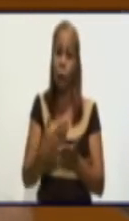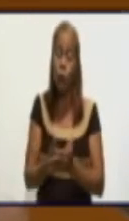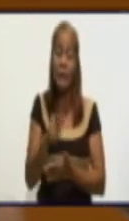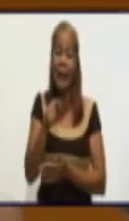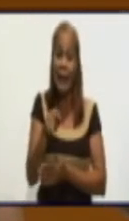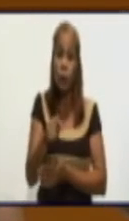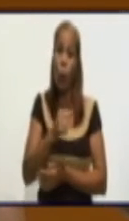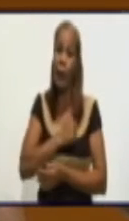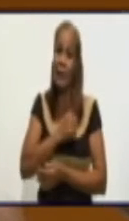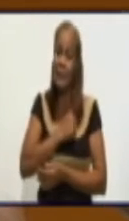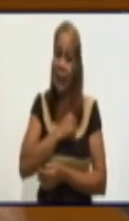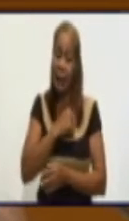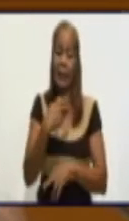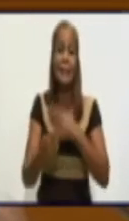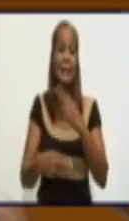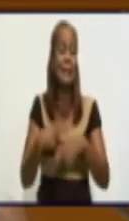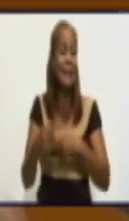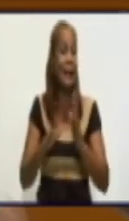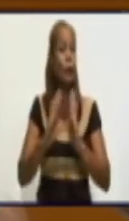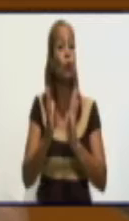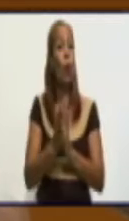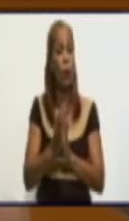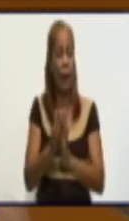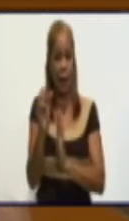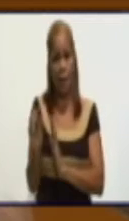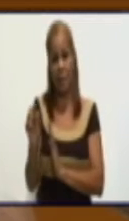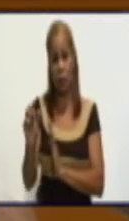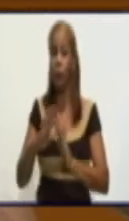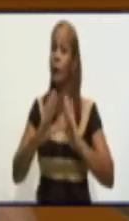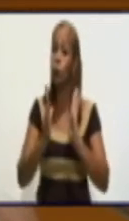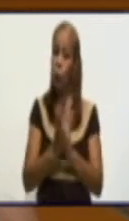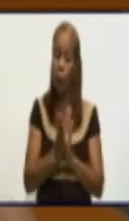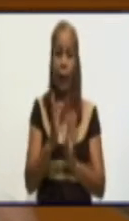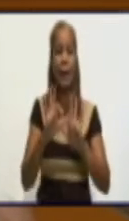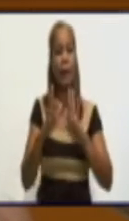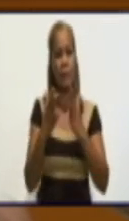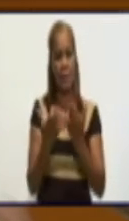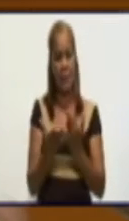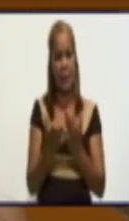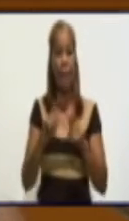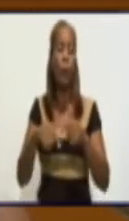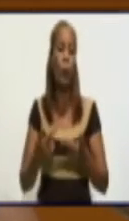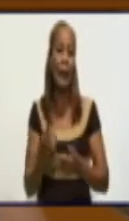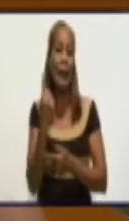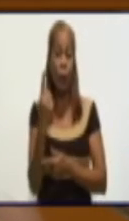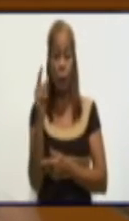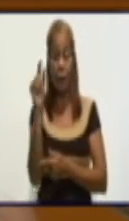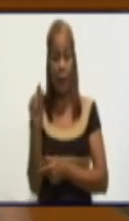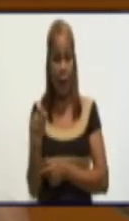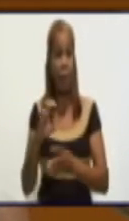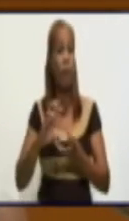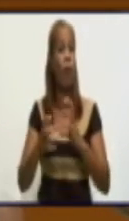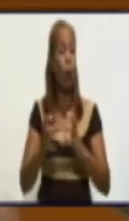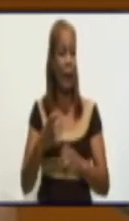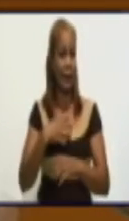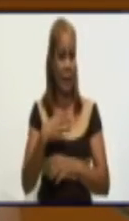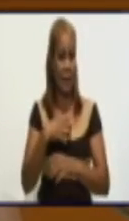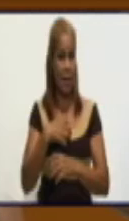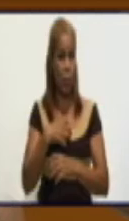la gran parte de la población porque es la única manera que tenemos de proteger no es la única forma que tenemos